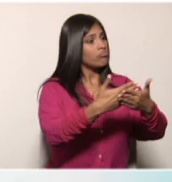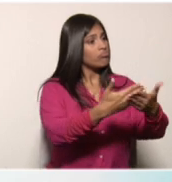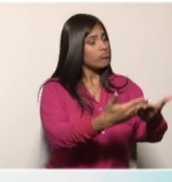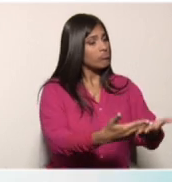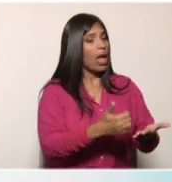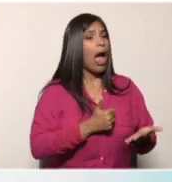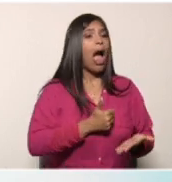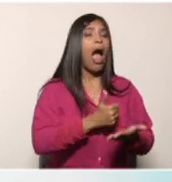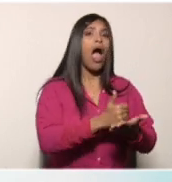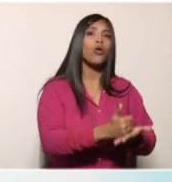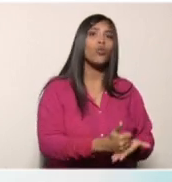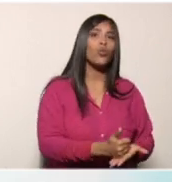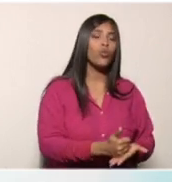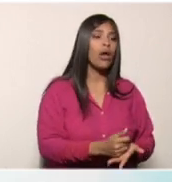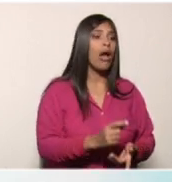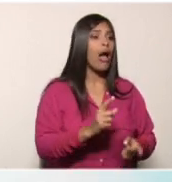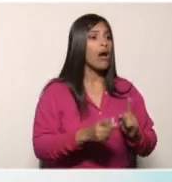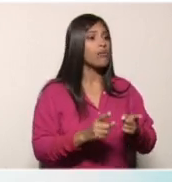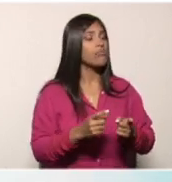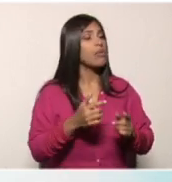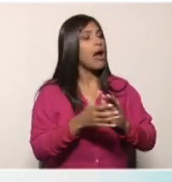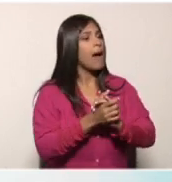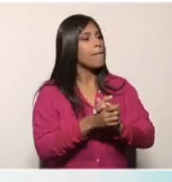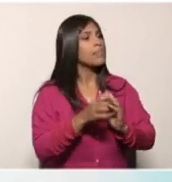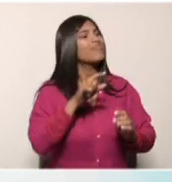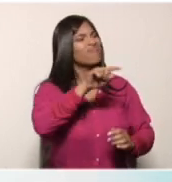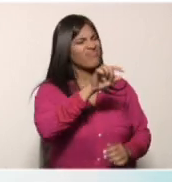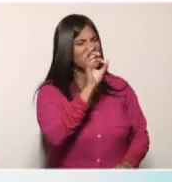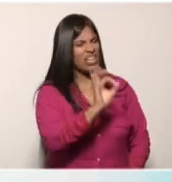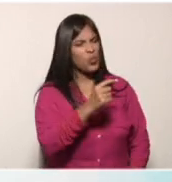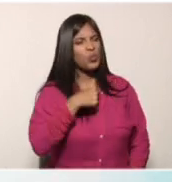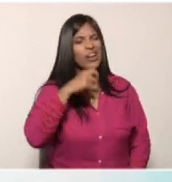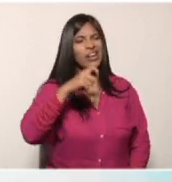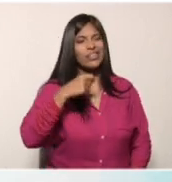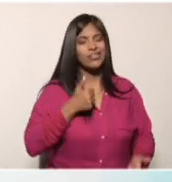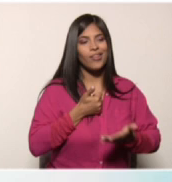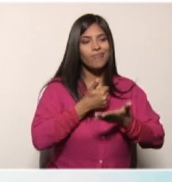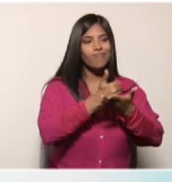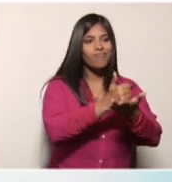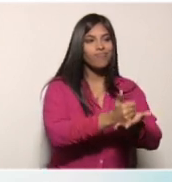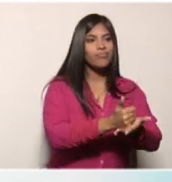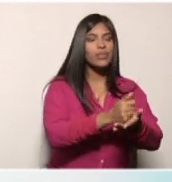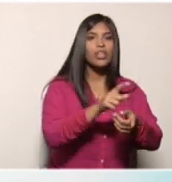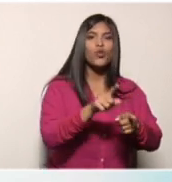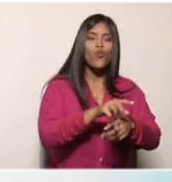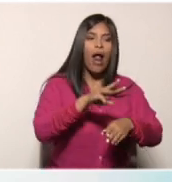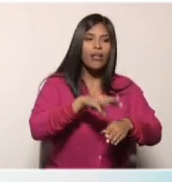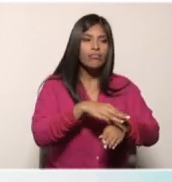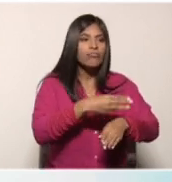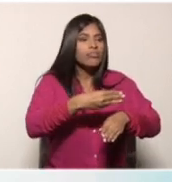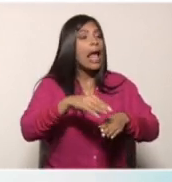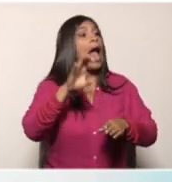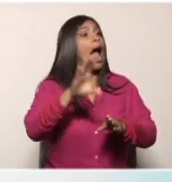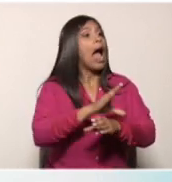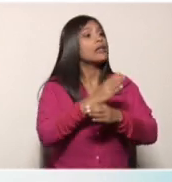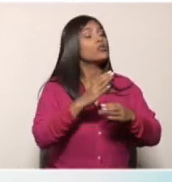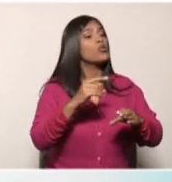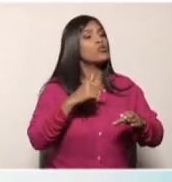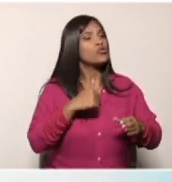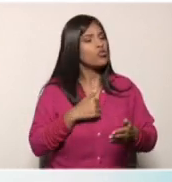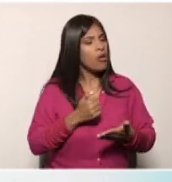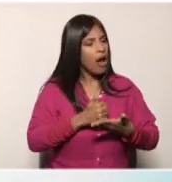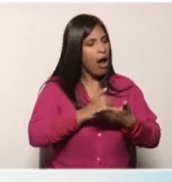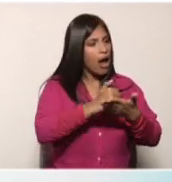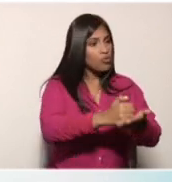servicio, puesto que en algún momento me han de necesitar. Soy como la melodía de las canciones. Le puedo dar gusto a